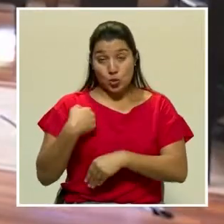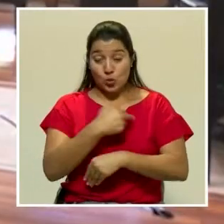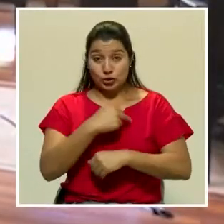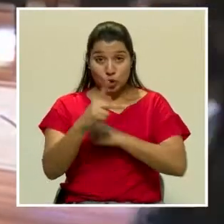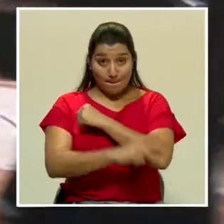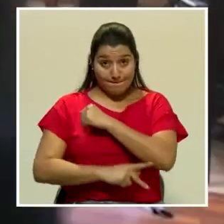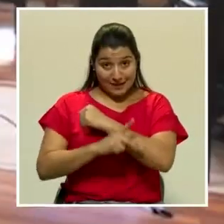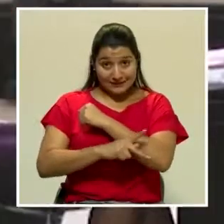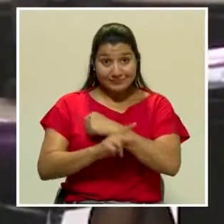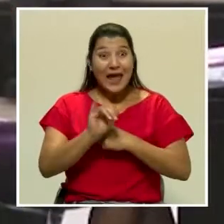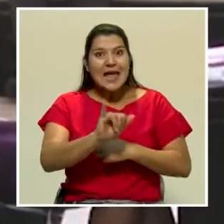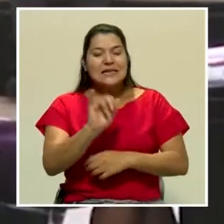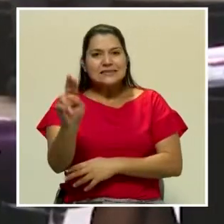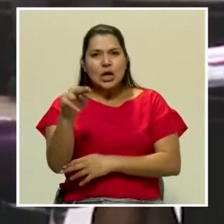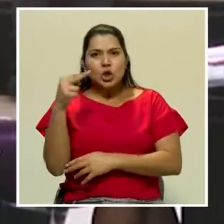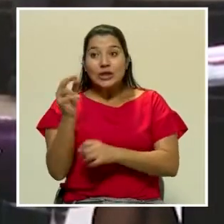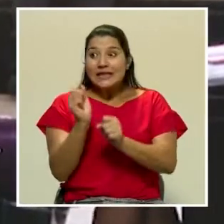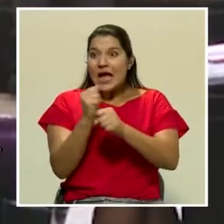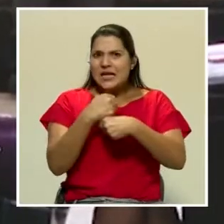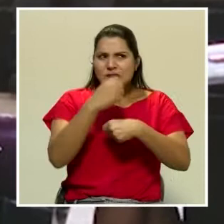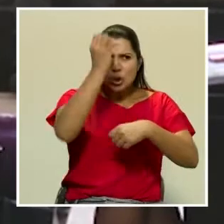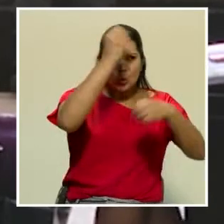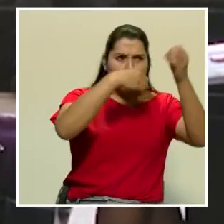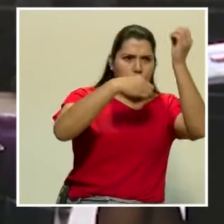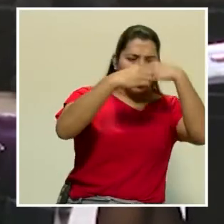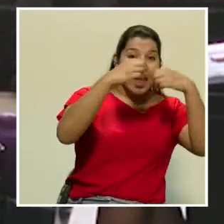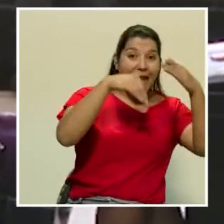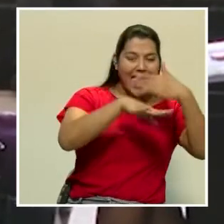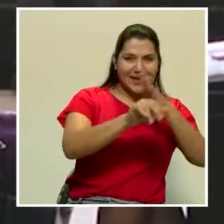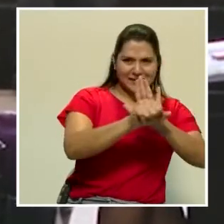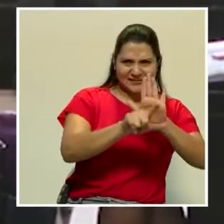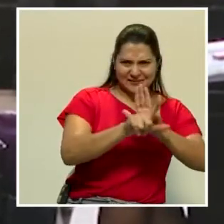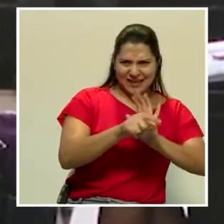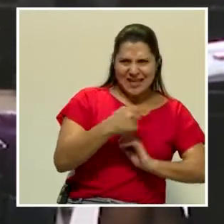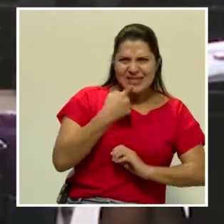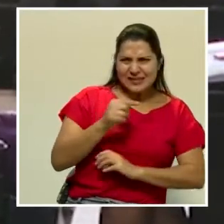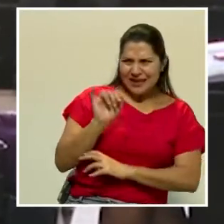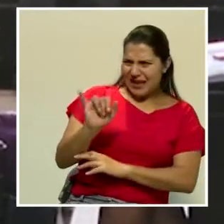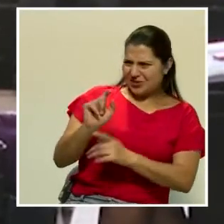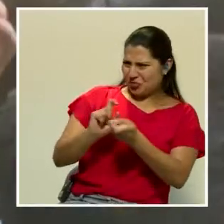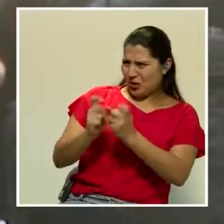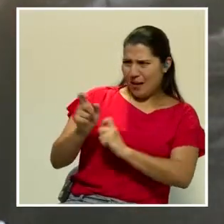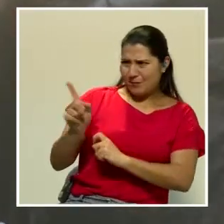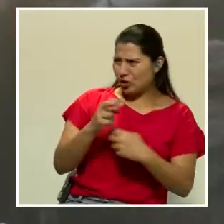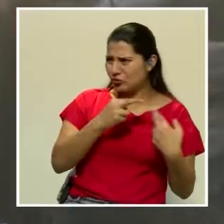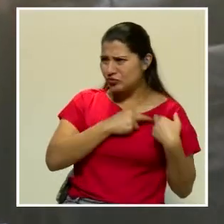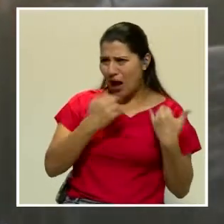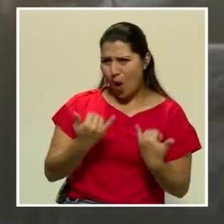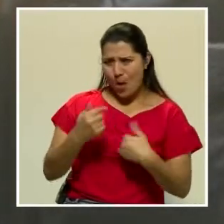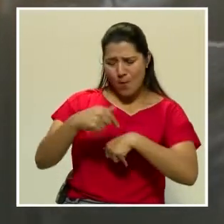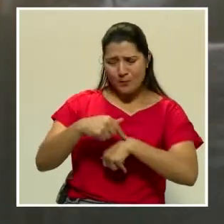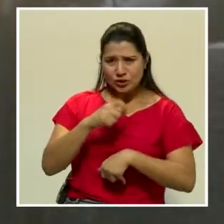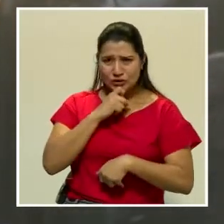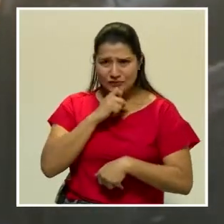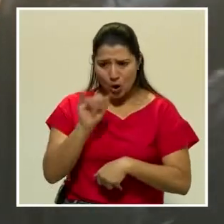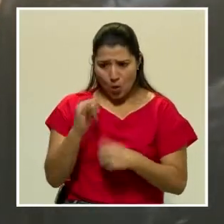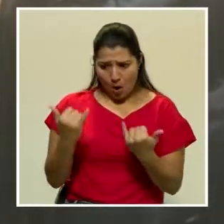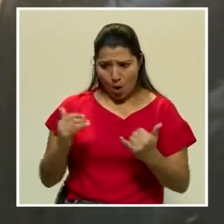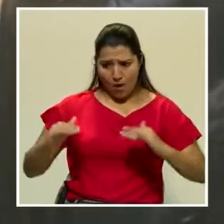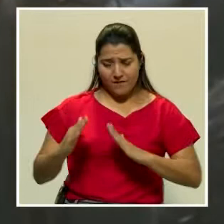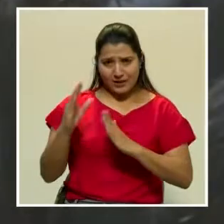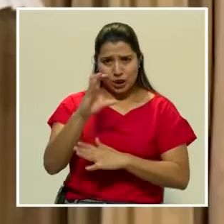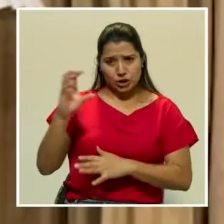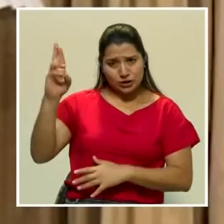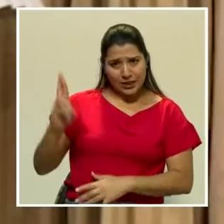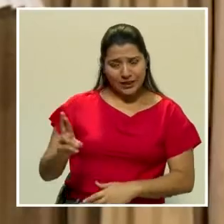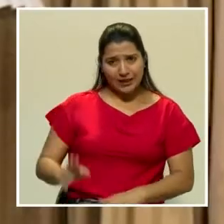Esta noticia generó reacción entre algunos diputados, quienes señalan de irresponsable estos movimientos en momentos tan críticos como los que está pasando el